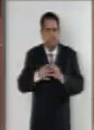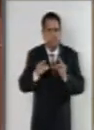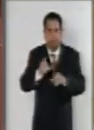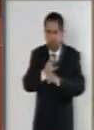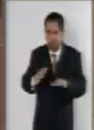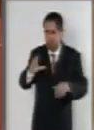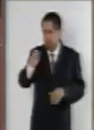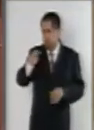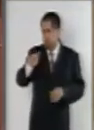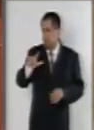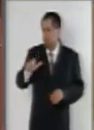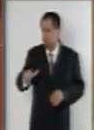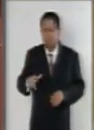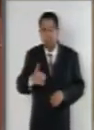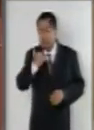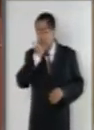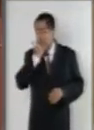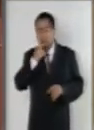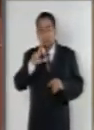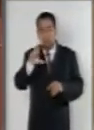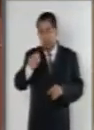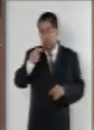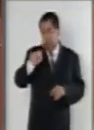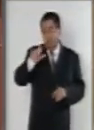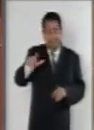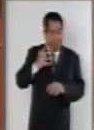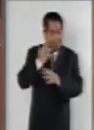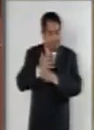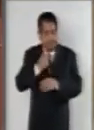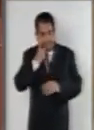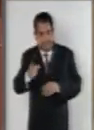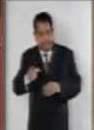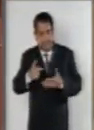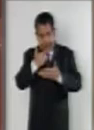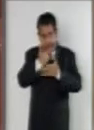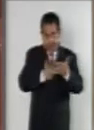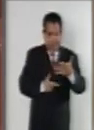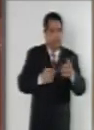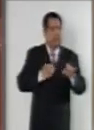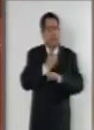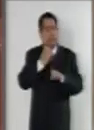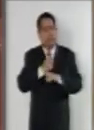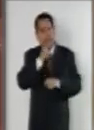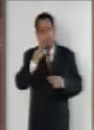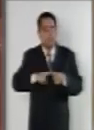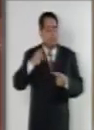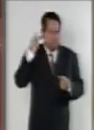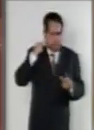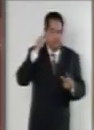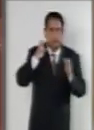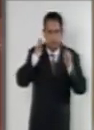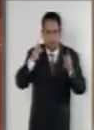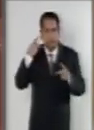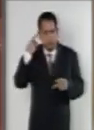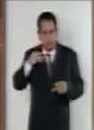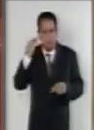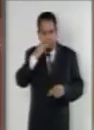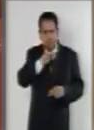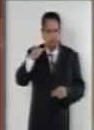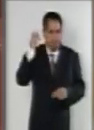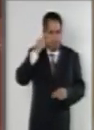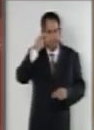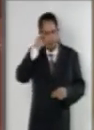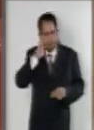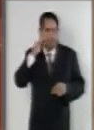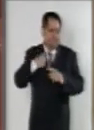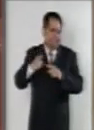del Coneval. Y resulta que el Coneval nos da la lista de estados, Veracruz, Chiapas, Puebla, Michoacán, Oaxaca,